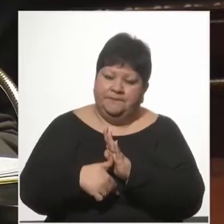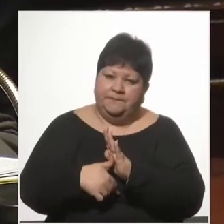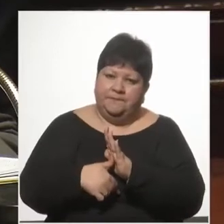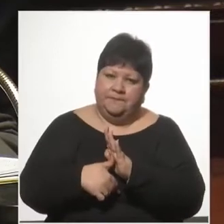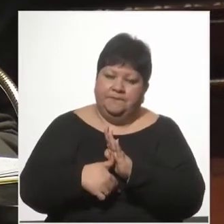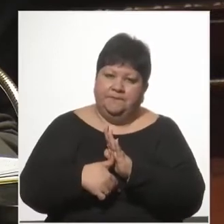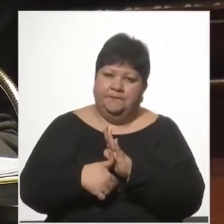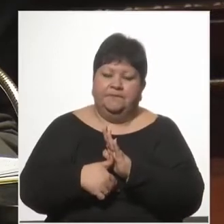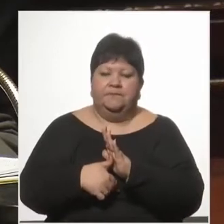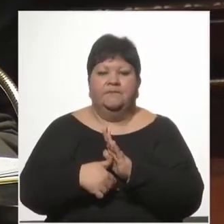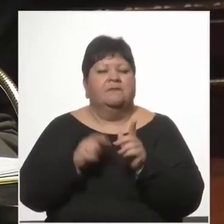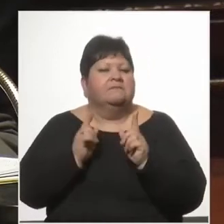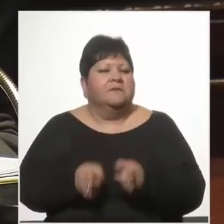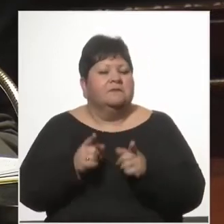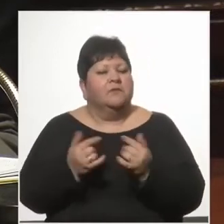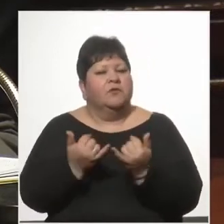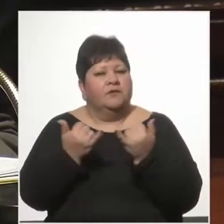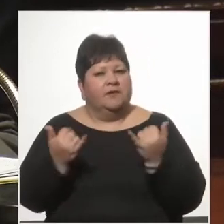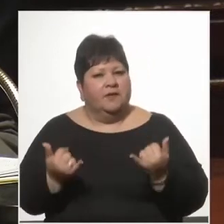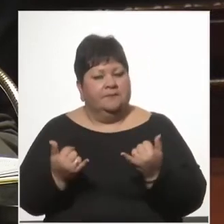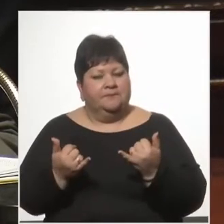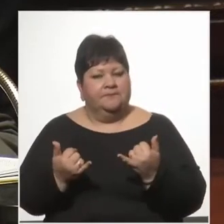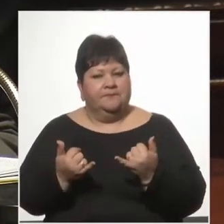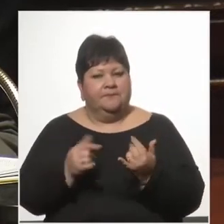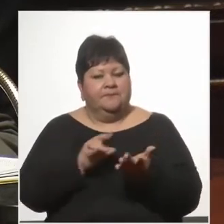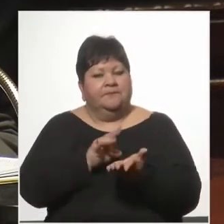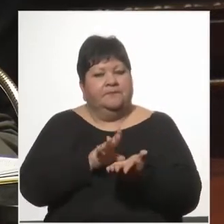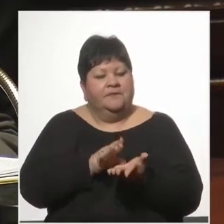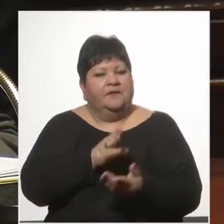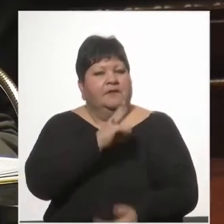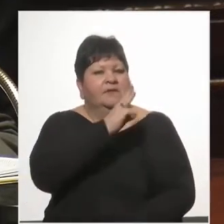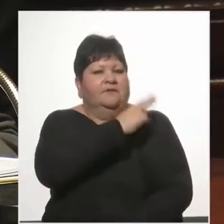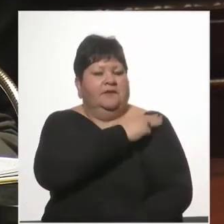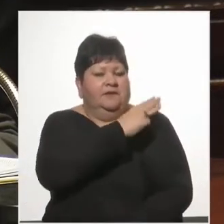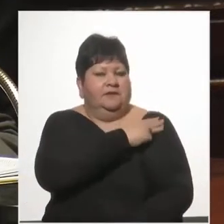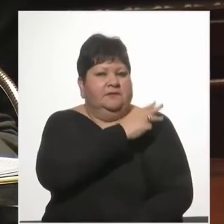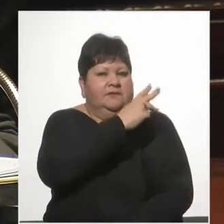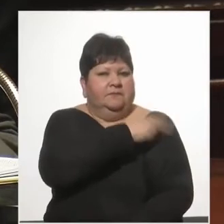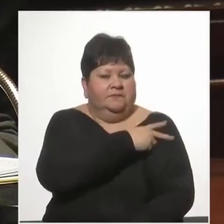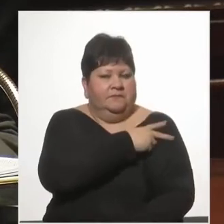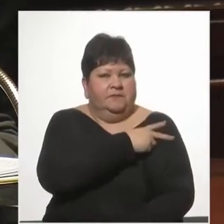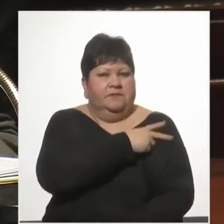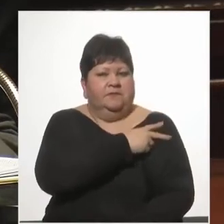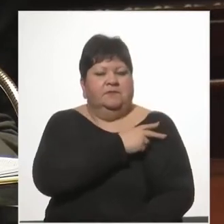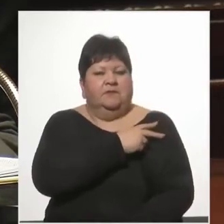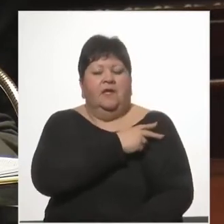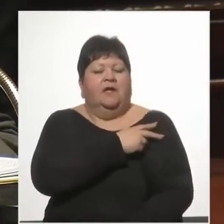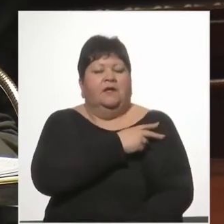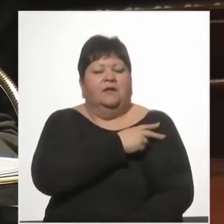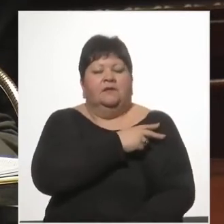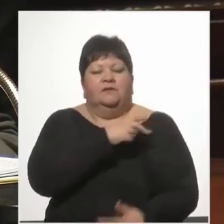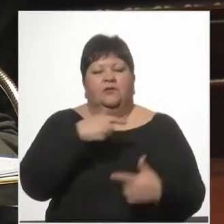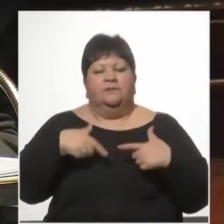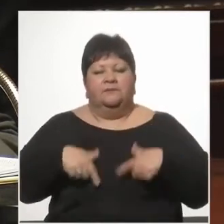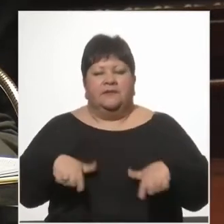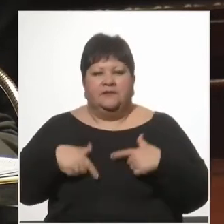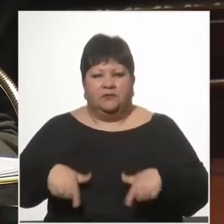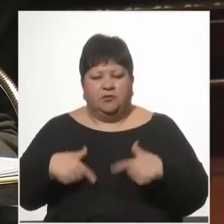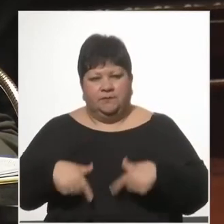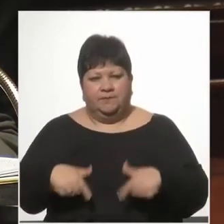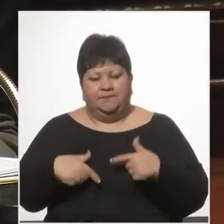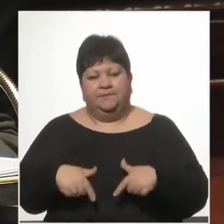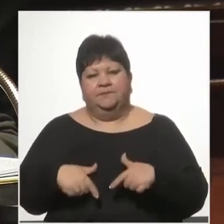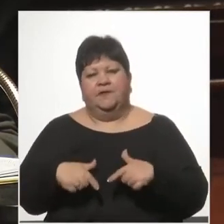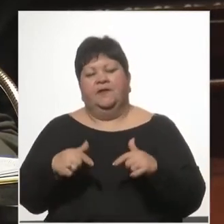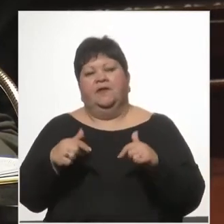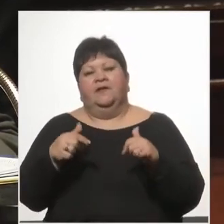Ese mismo día, también es removido el ministro de Defensa Nacional, doctor Jorge Menéndez, quien se